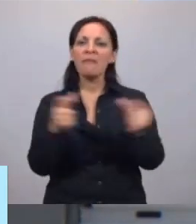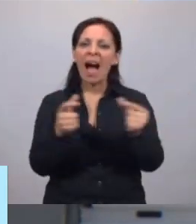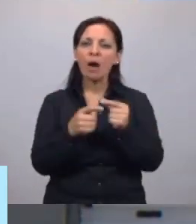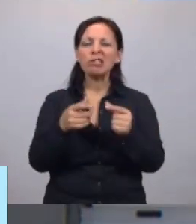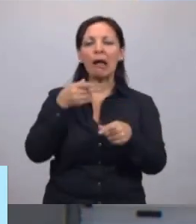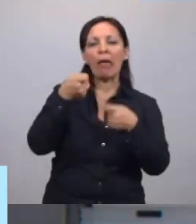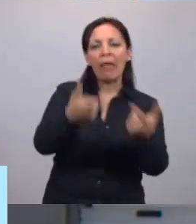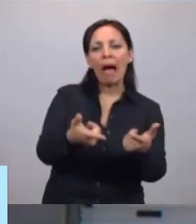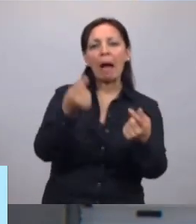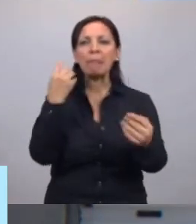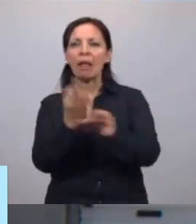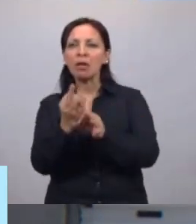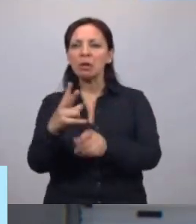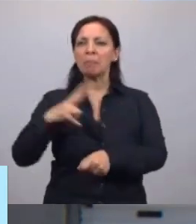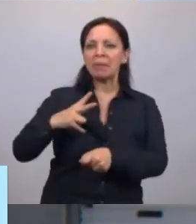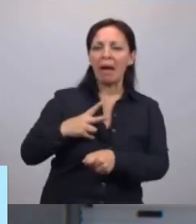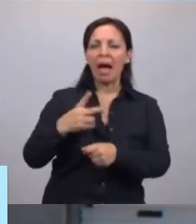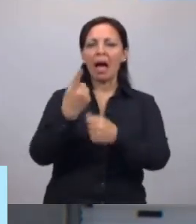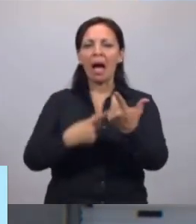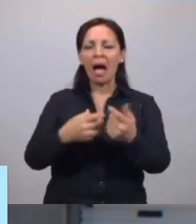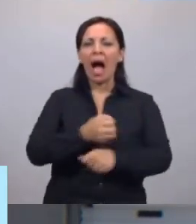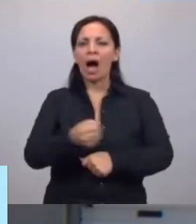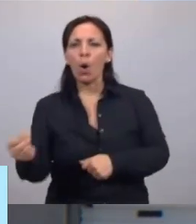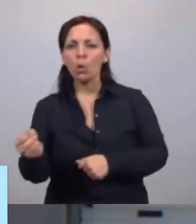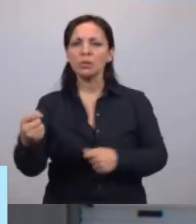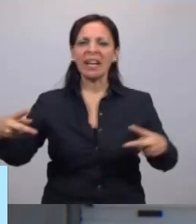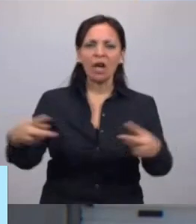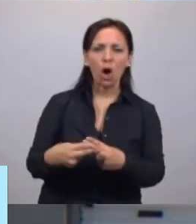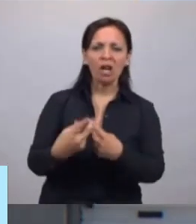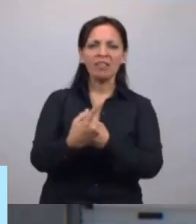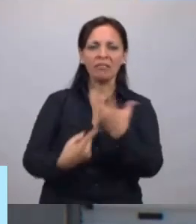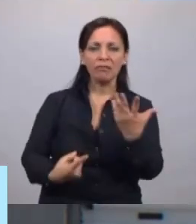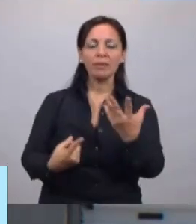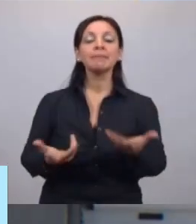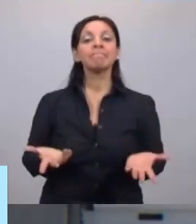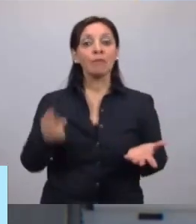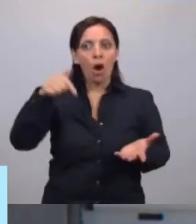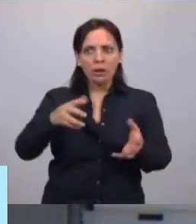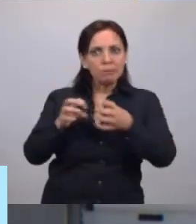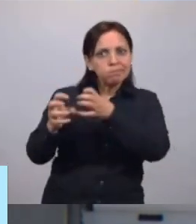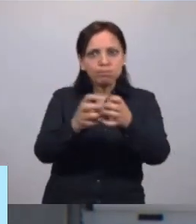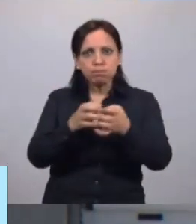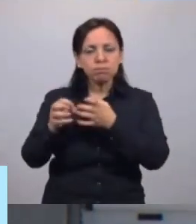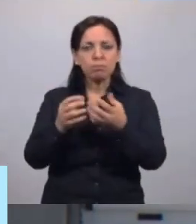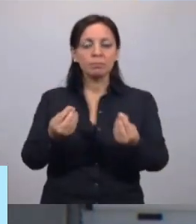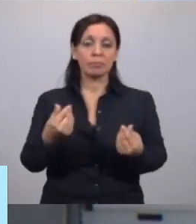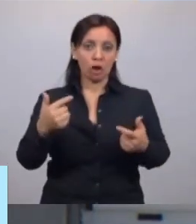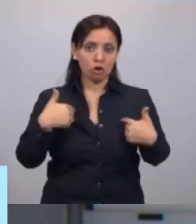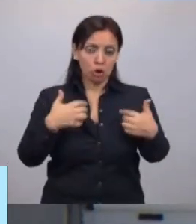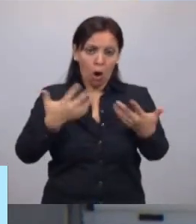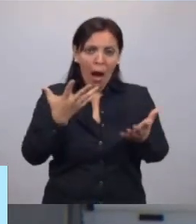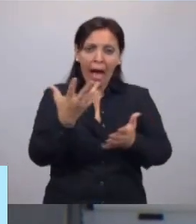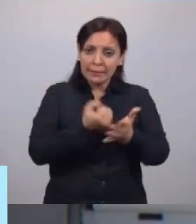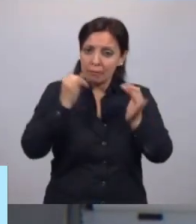de privatizar de ajustar se está discutiendo si los problemas que yo no niego que